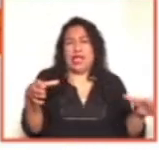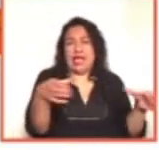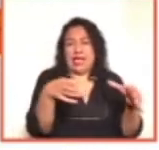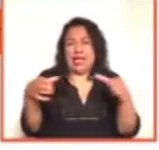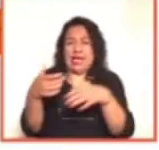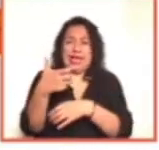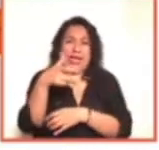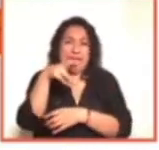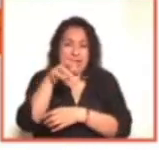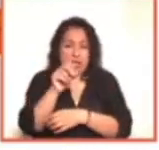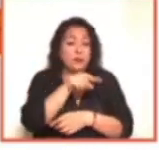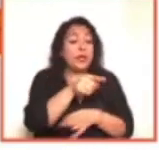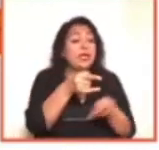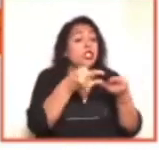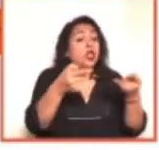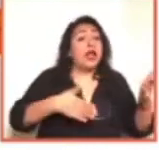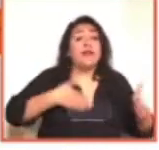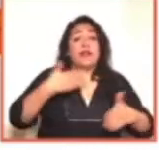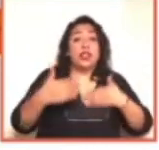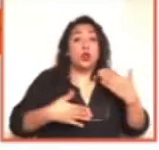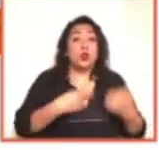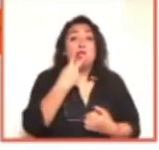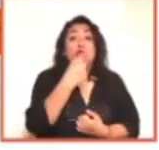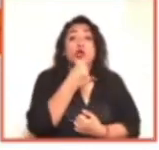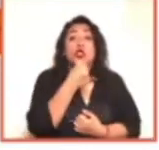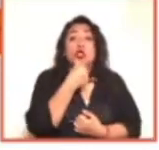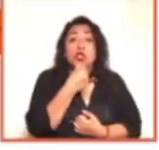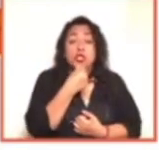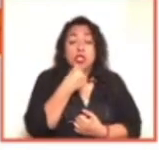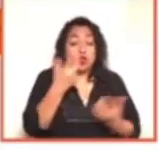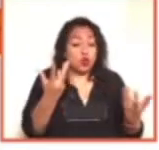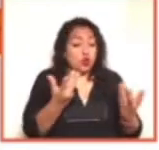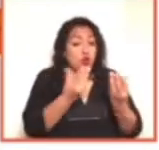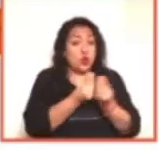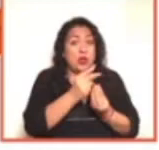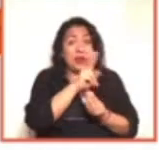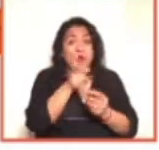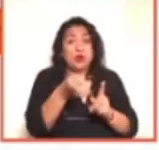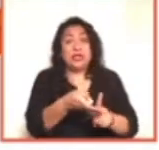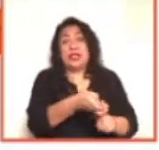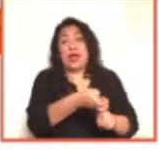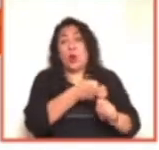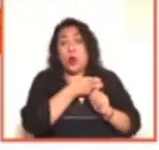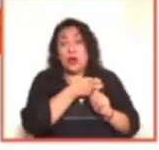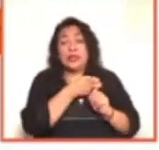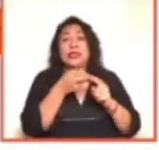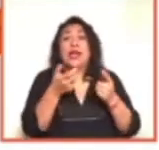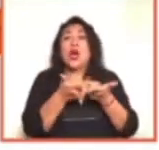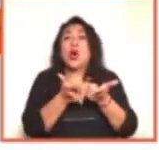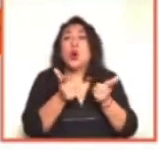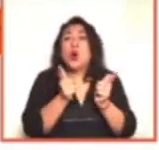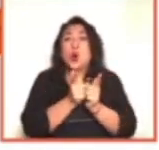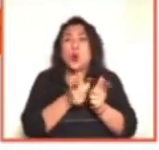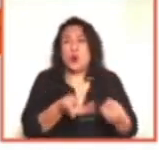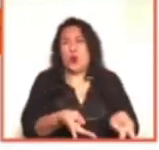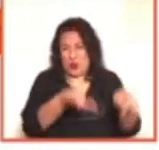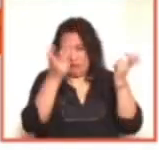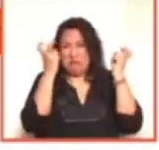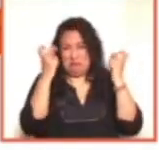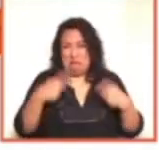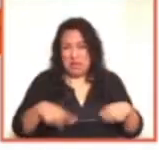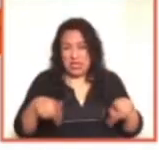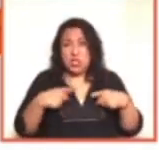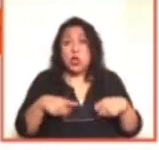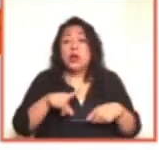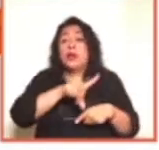la historia de aventuras de dos niños que se juntan, que son secuestrados por una banda de ladrones, y hay una historia de